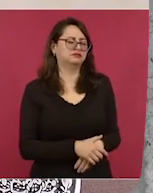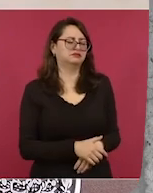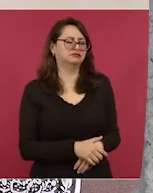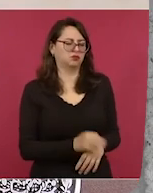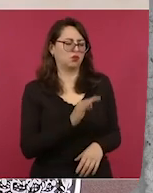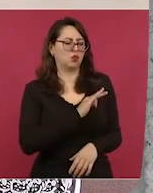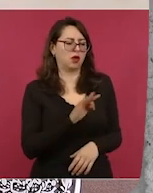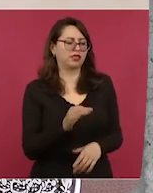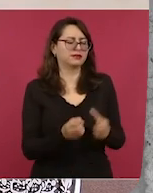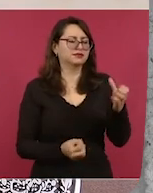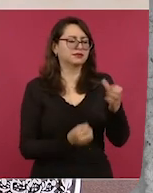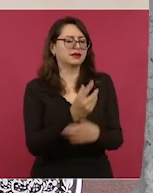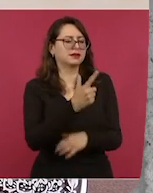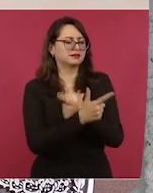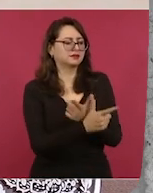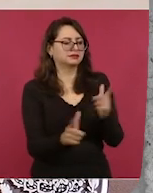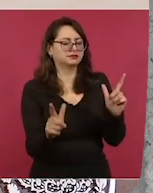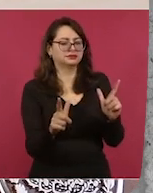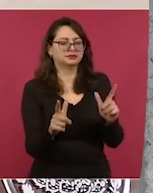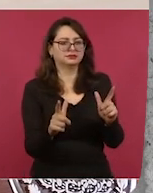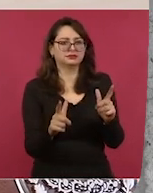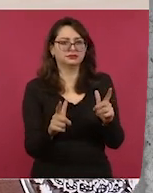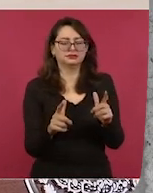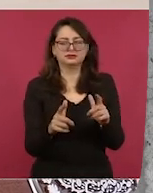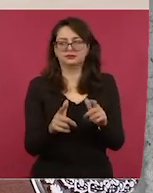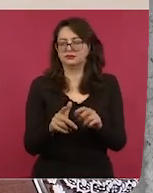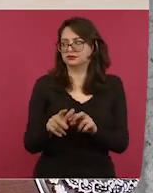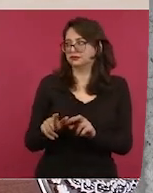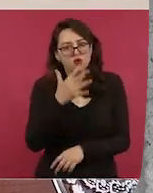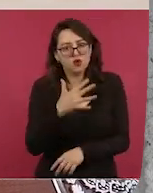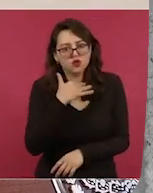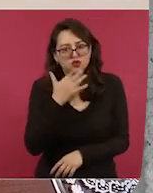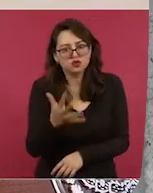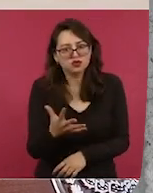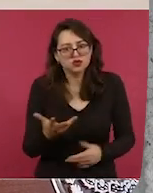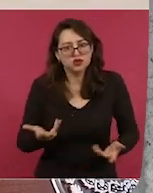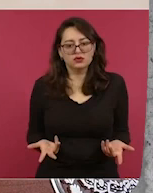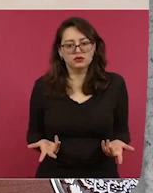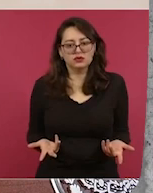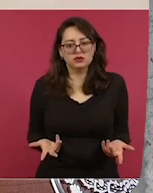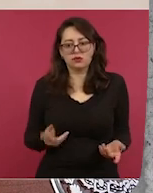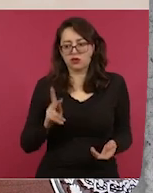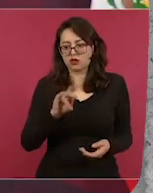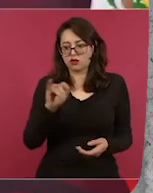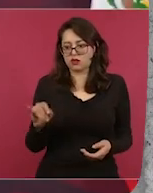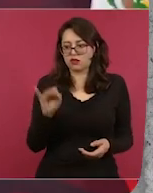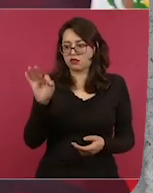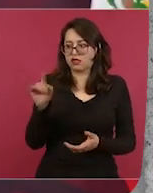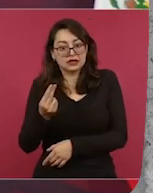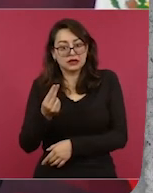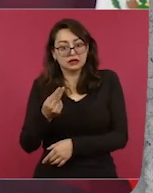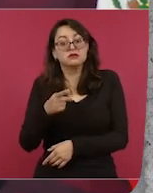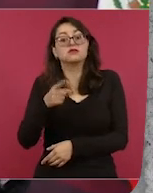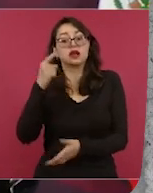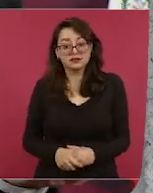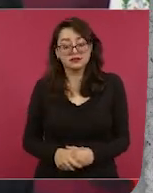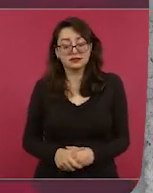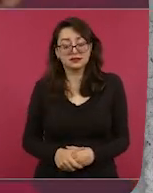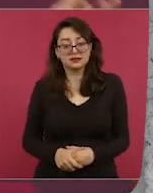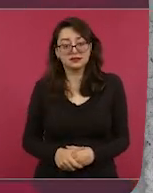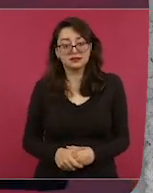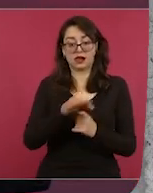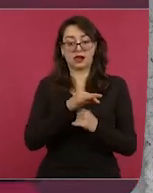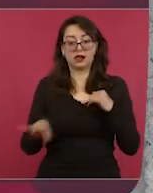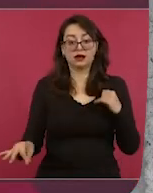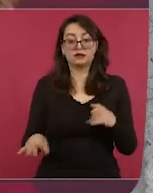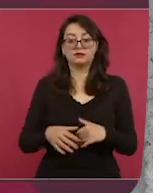cinco entonces no Creen ustedes que se requiere una reforma en el poder judicial por último estoy